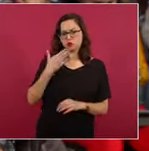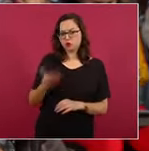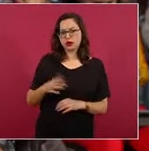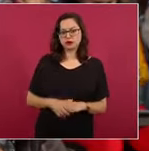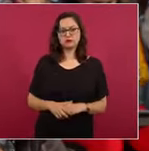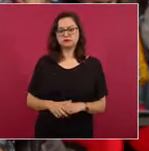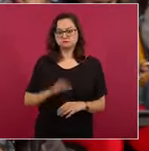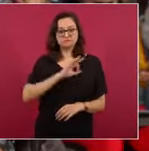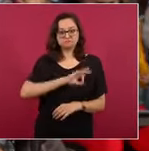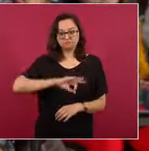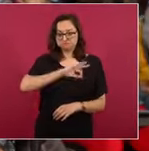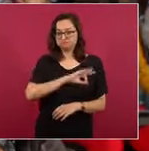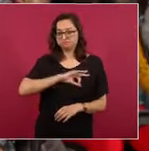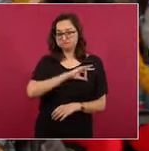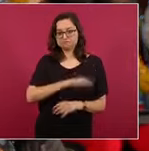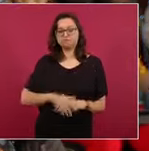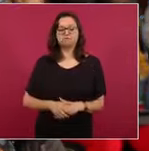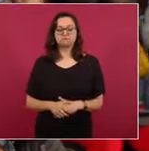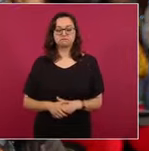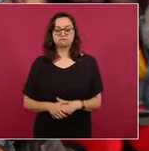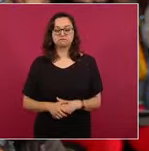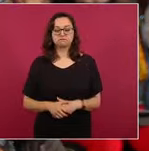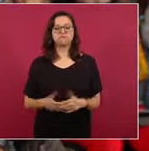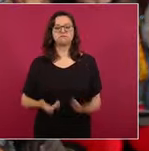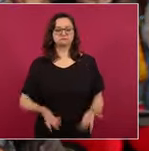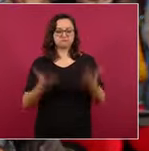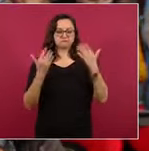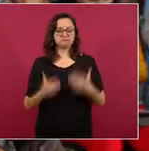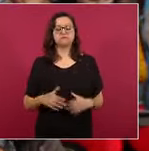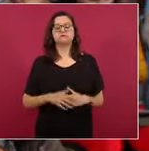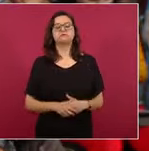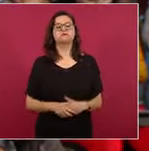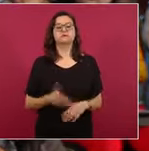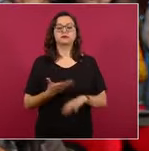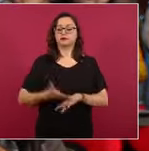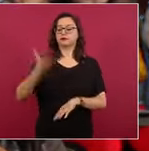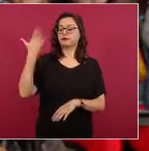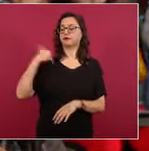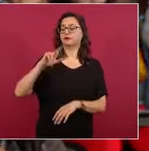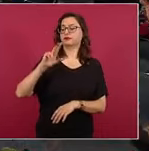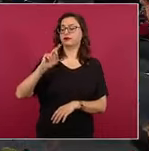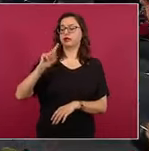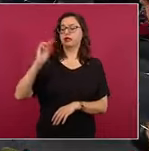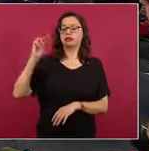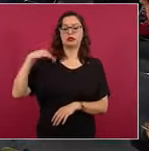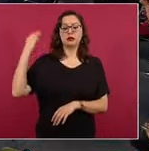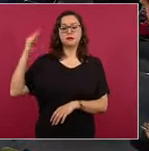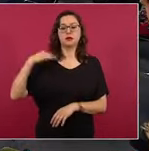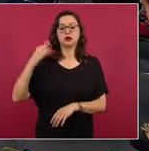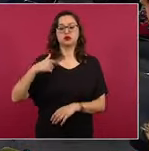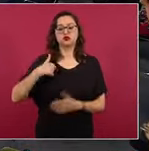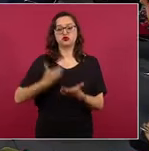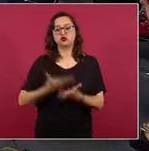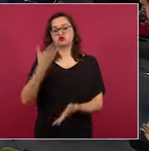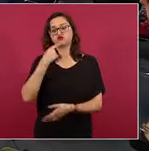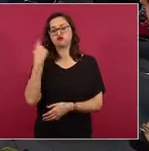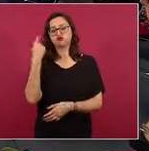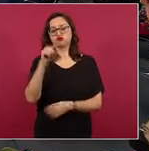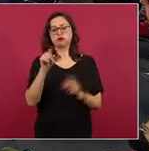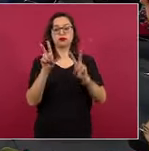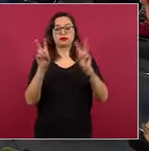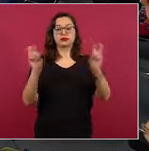bien, felicidades. Gracias. Señor presidente, en seguimiento a una denuncia que le realicé el 30 de marzo sobre outsourcing,